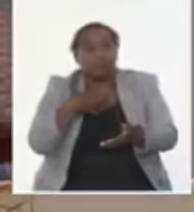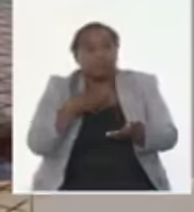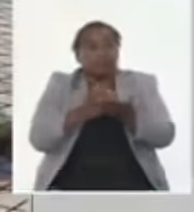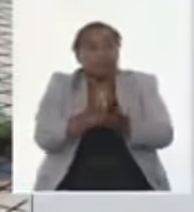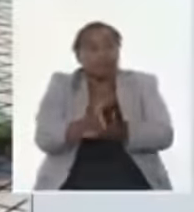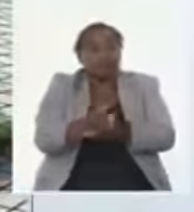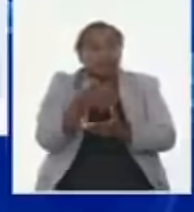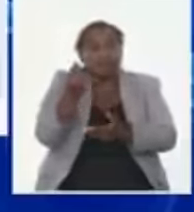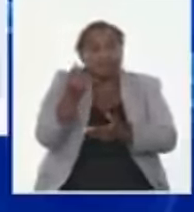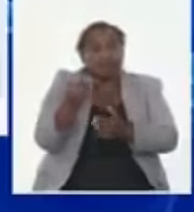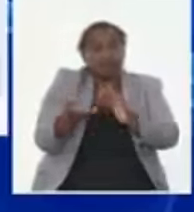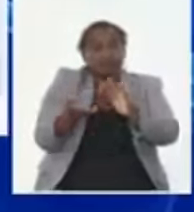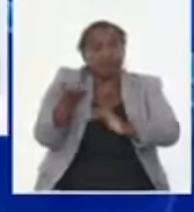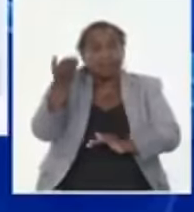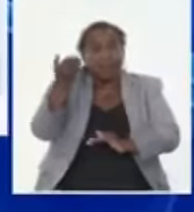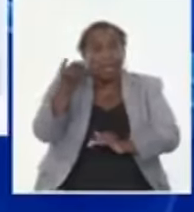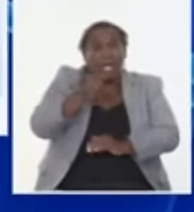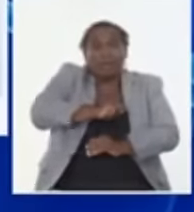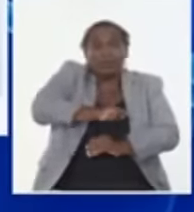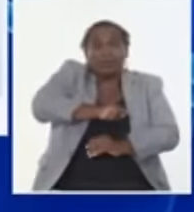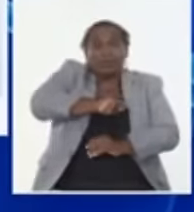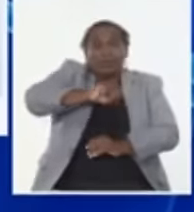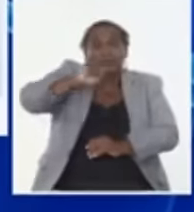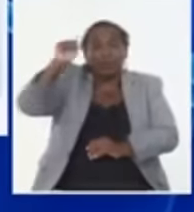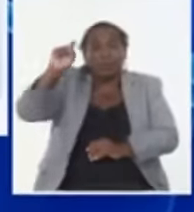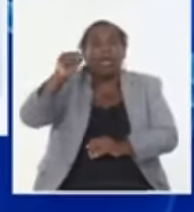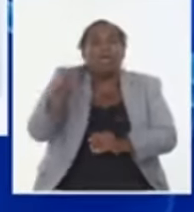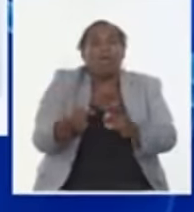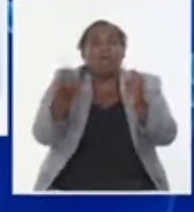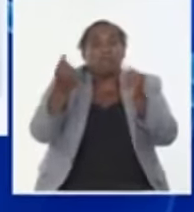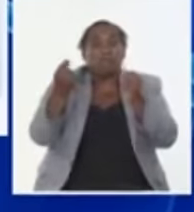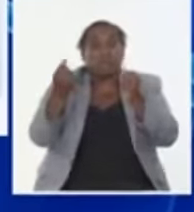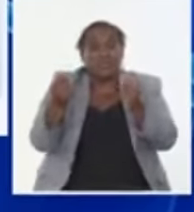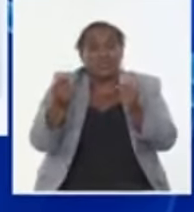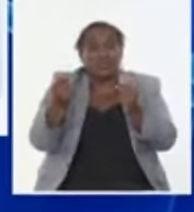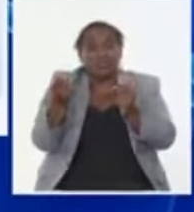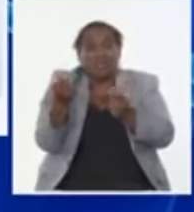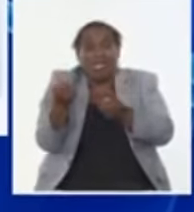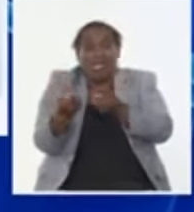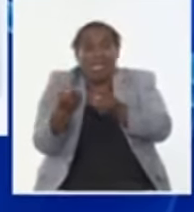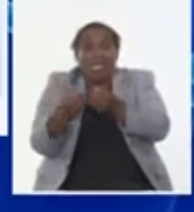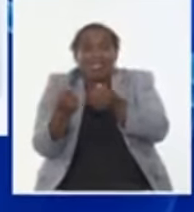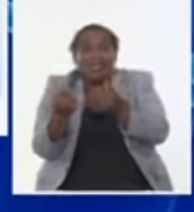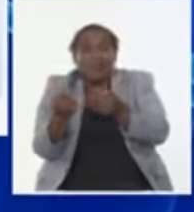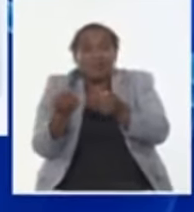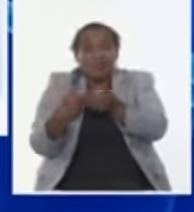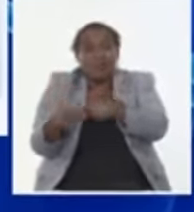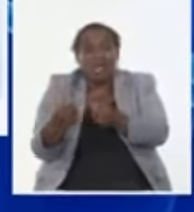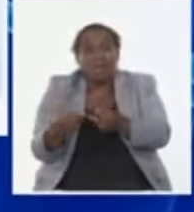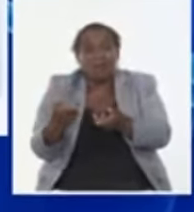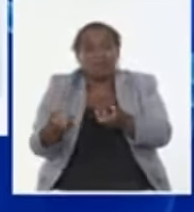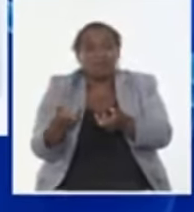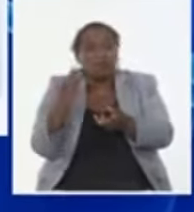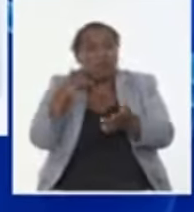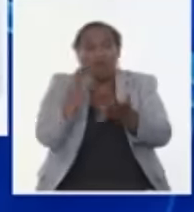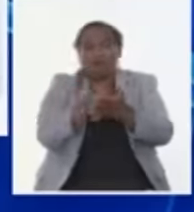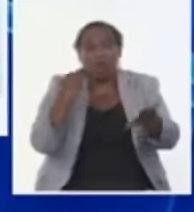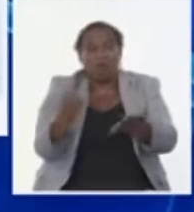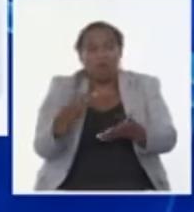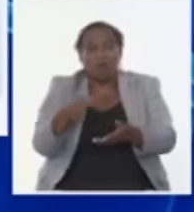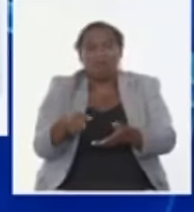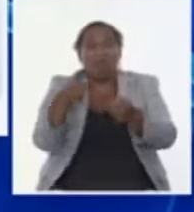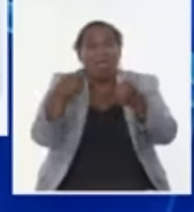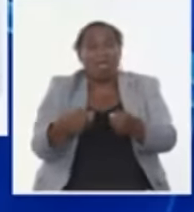un crecimiento sostenido de los precios y del tipo de cambio informal, determinando el poder adquisitivo de la